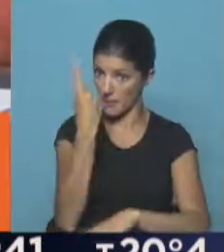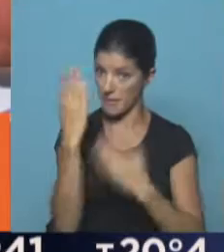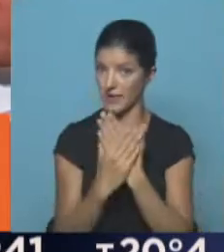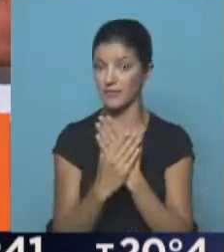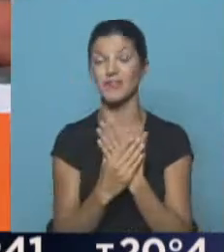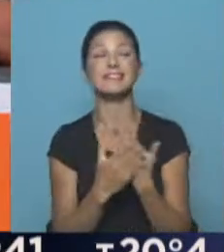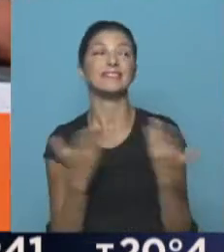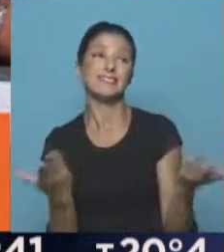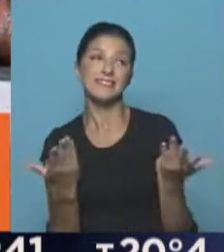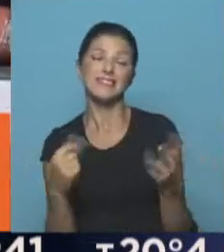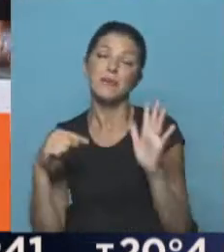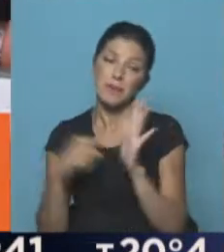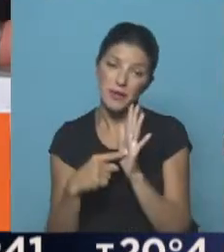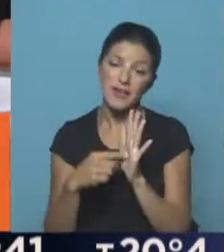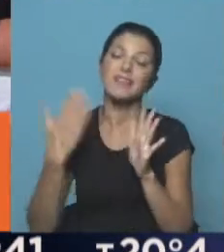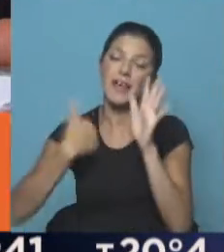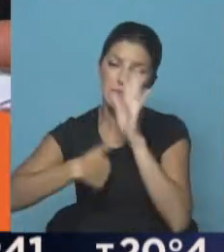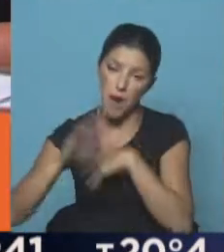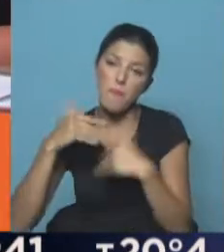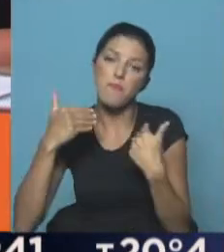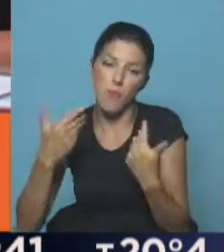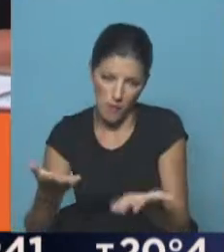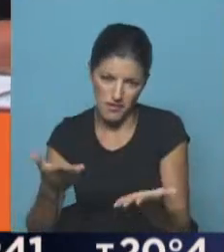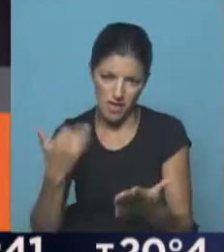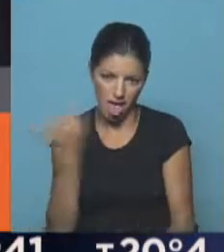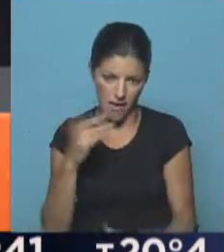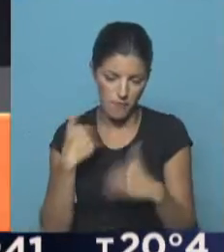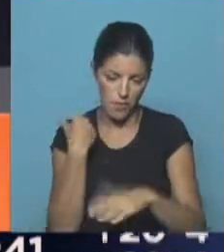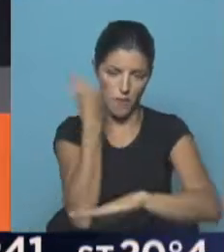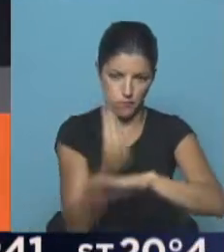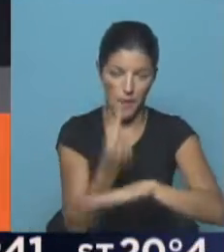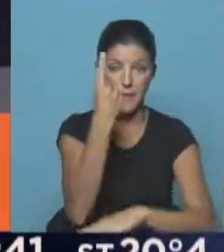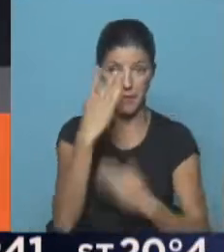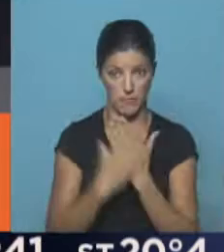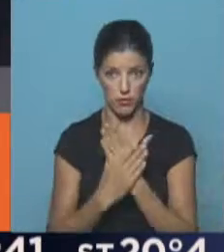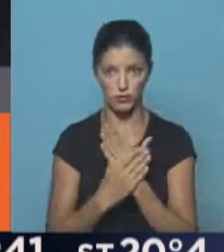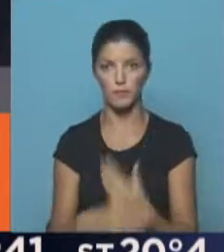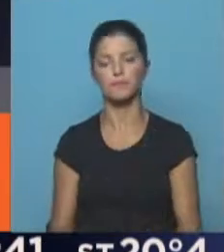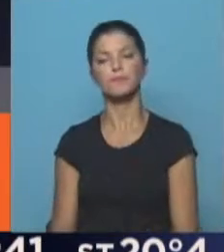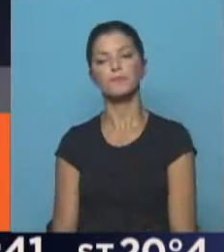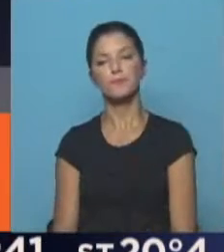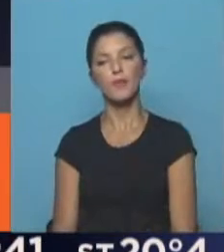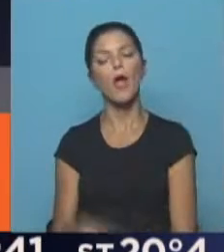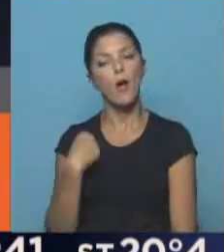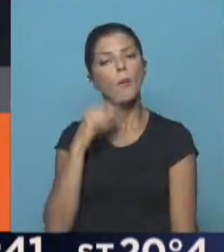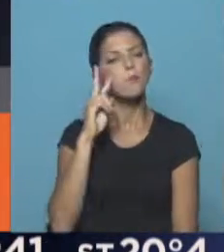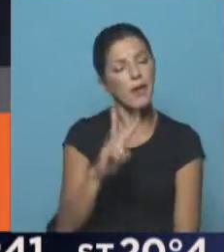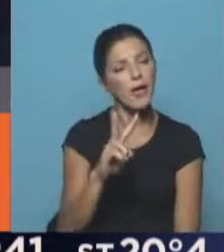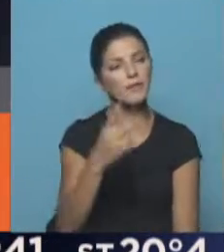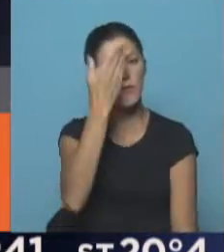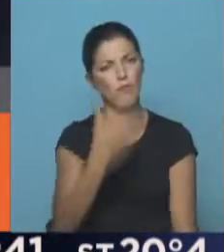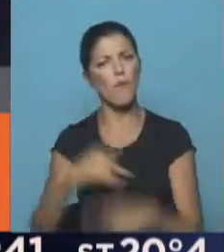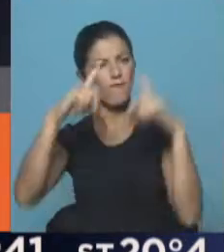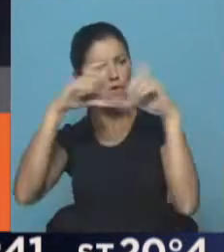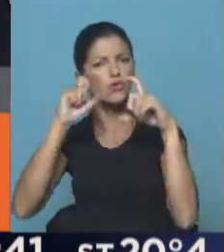pero es digamos, quien tiene, digamos, la mayor chance de serlo. Por ejemplo, lo veías en selfies cotidianas